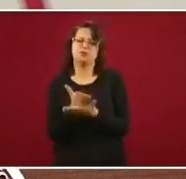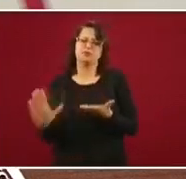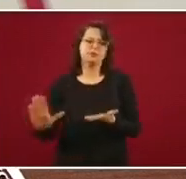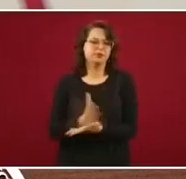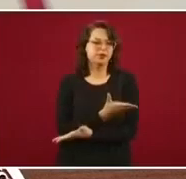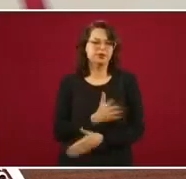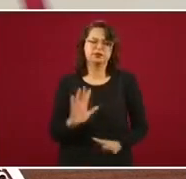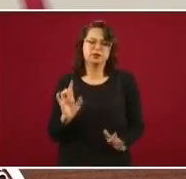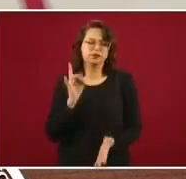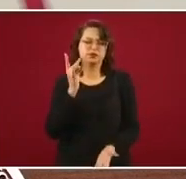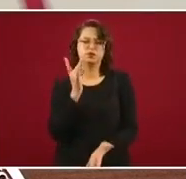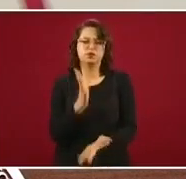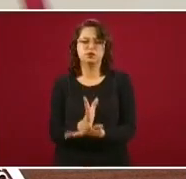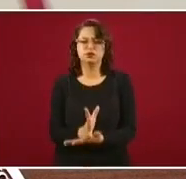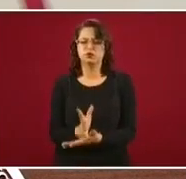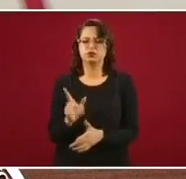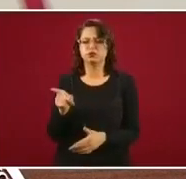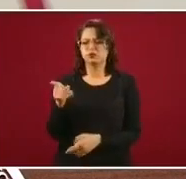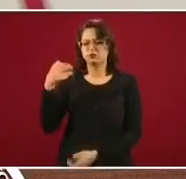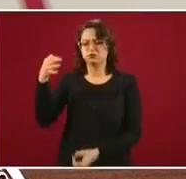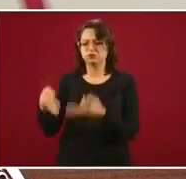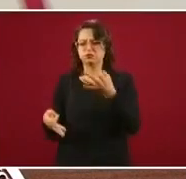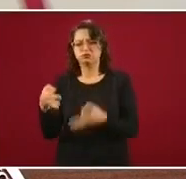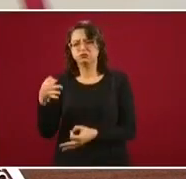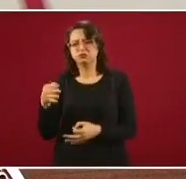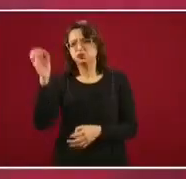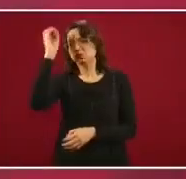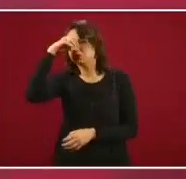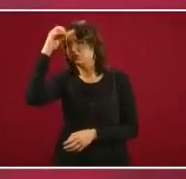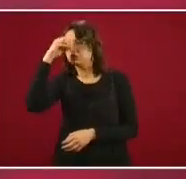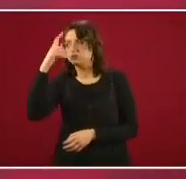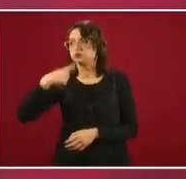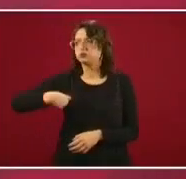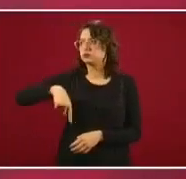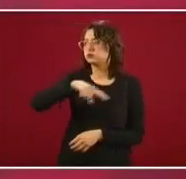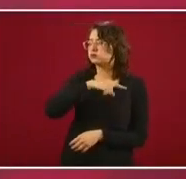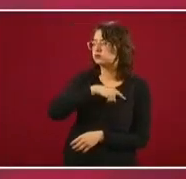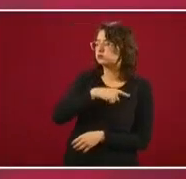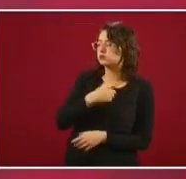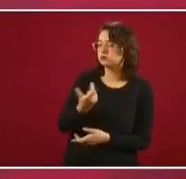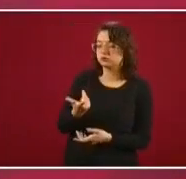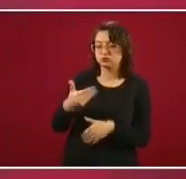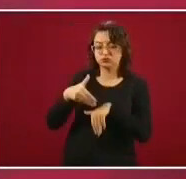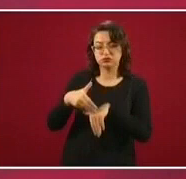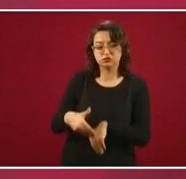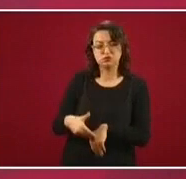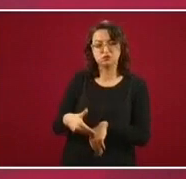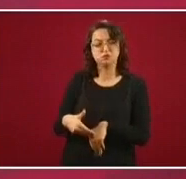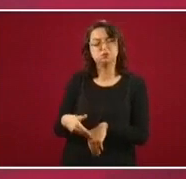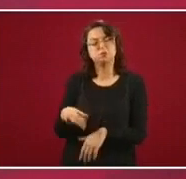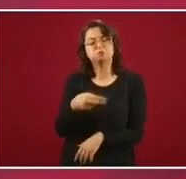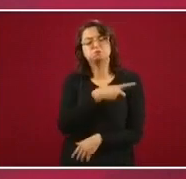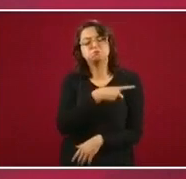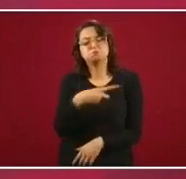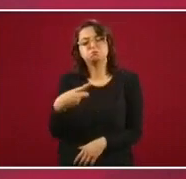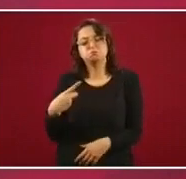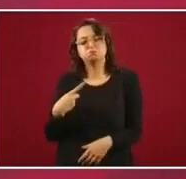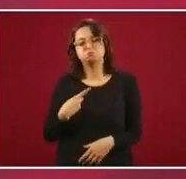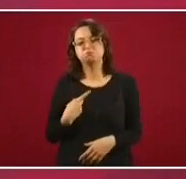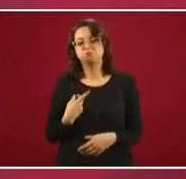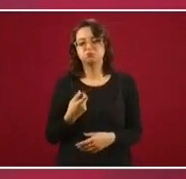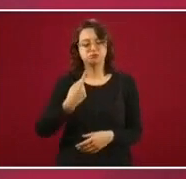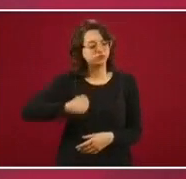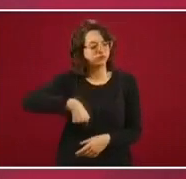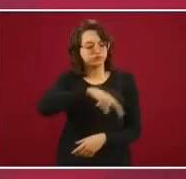no aplica al Seguro Social. Y en ese sentido, sí decir que pues nosotros vamos a